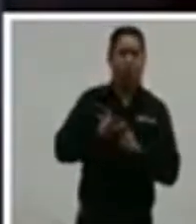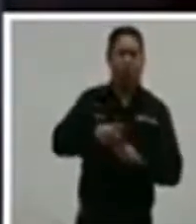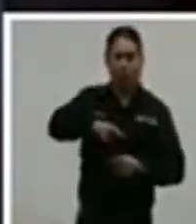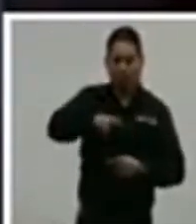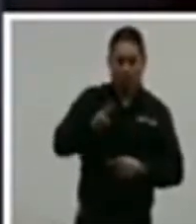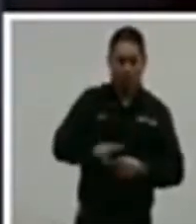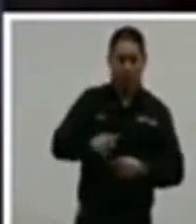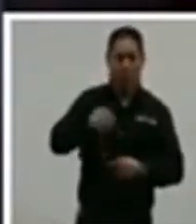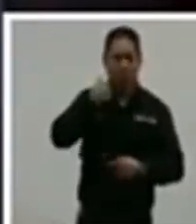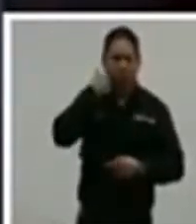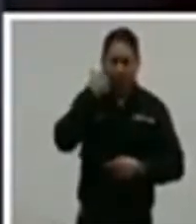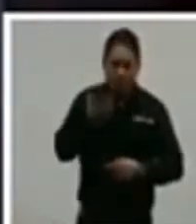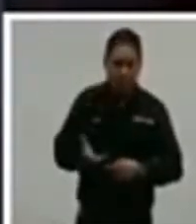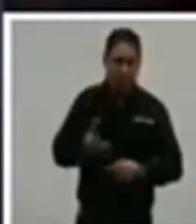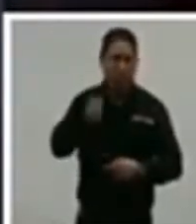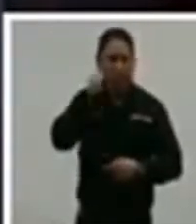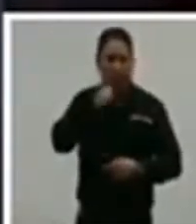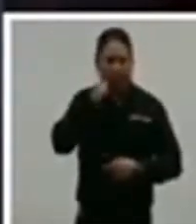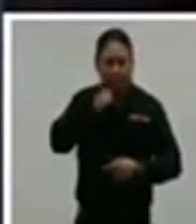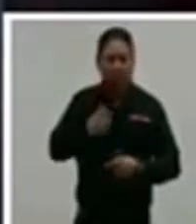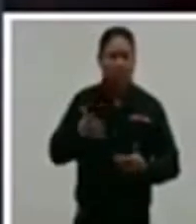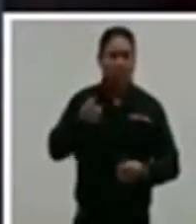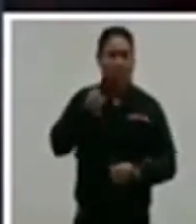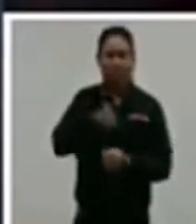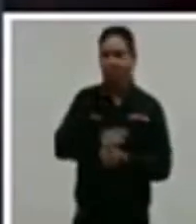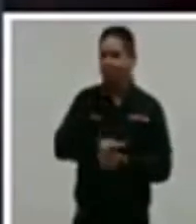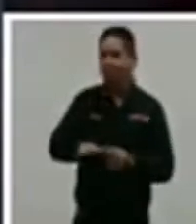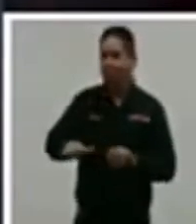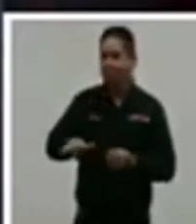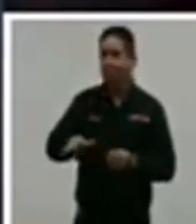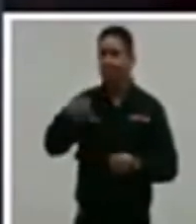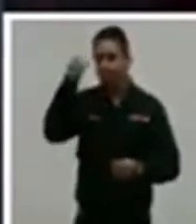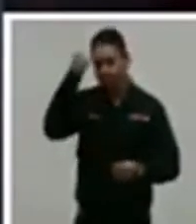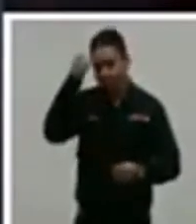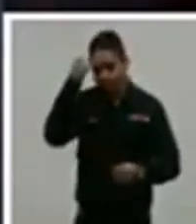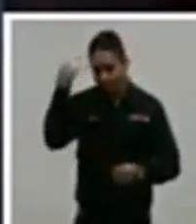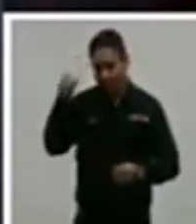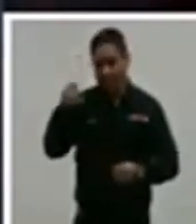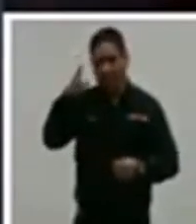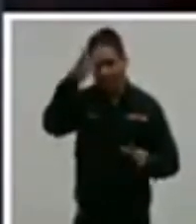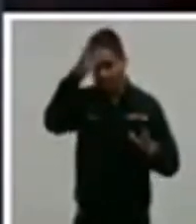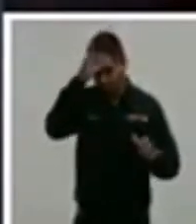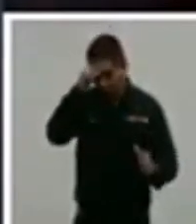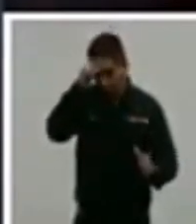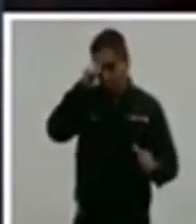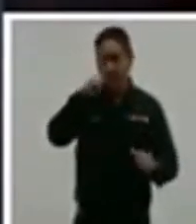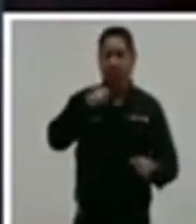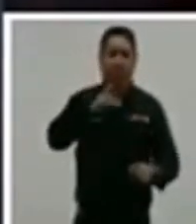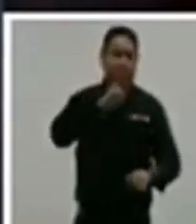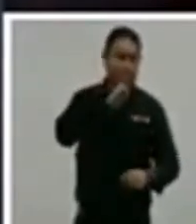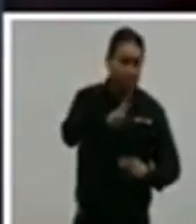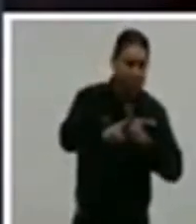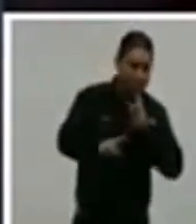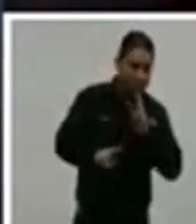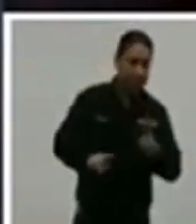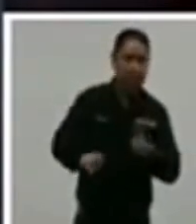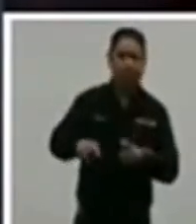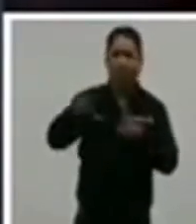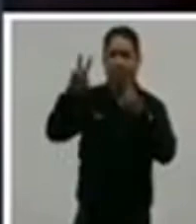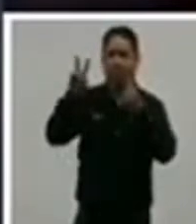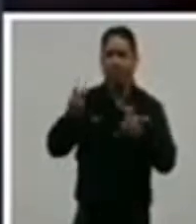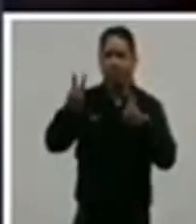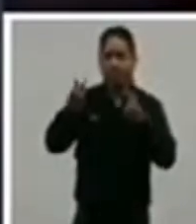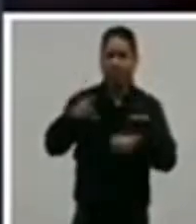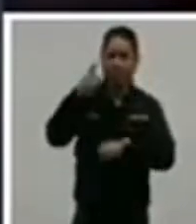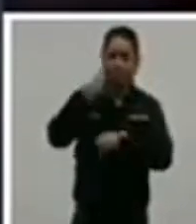estamos tratando de hacer hasta lo imposible para poder acotar y poder resolver ese tema que tanto